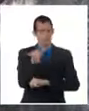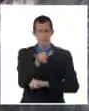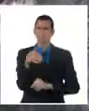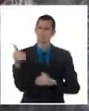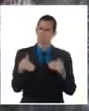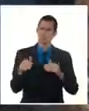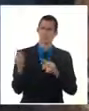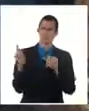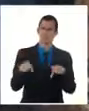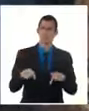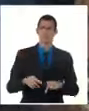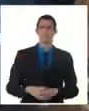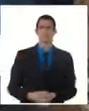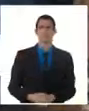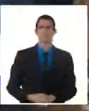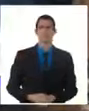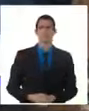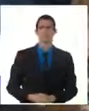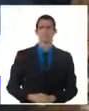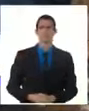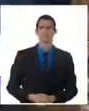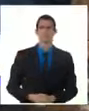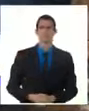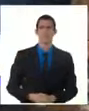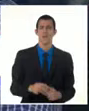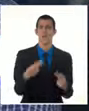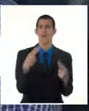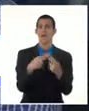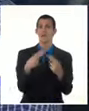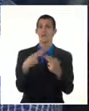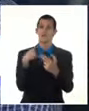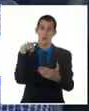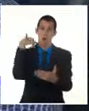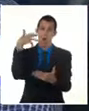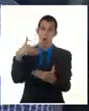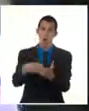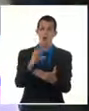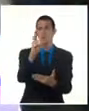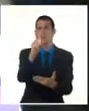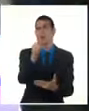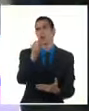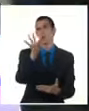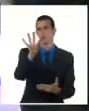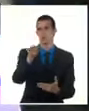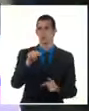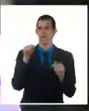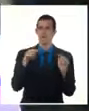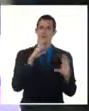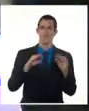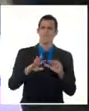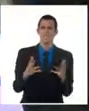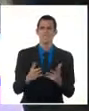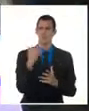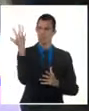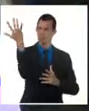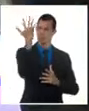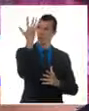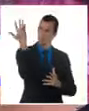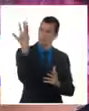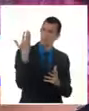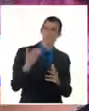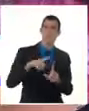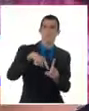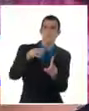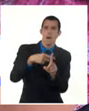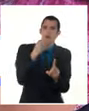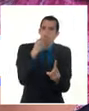Esta decimocuarta edición de la Convención Internacional sobre Medio Ambiente y Desarrollo promete ser la de mayor envergadura de las